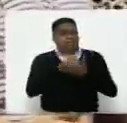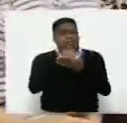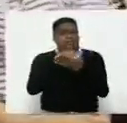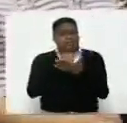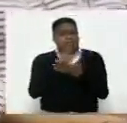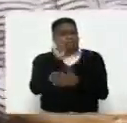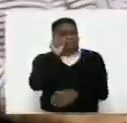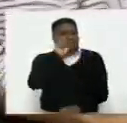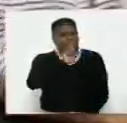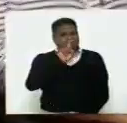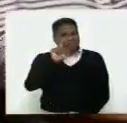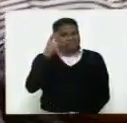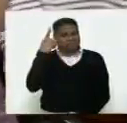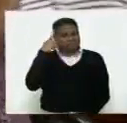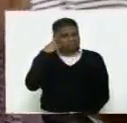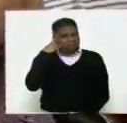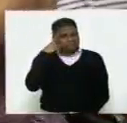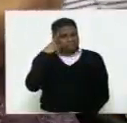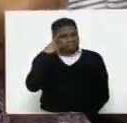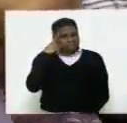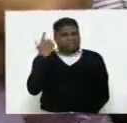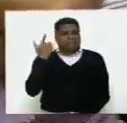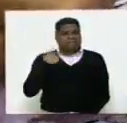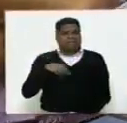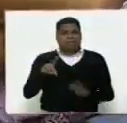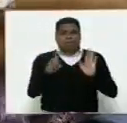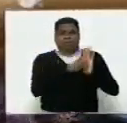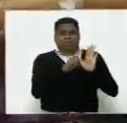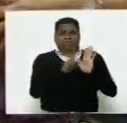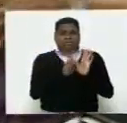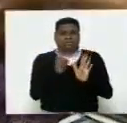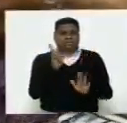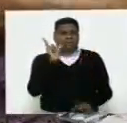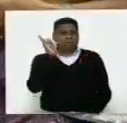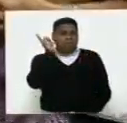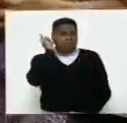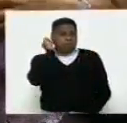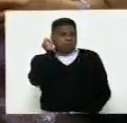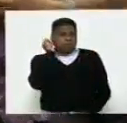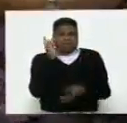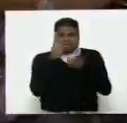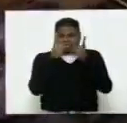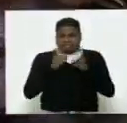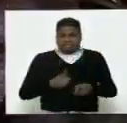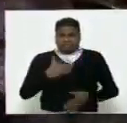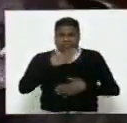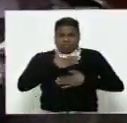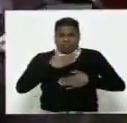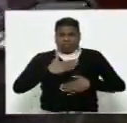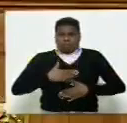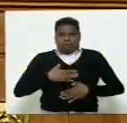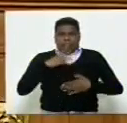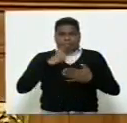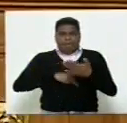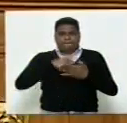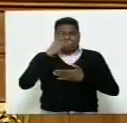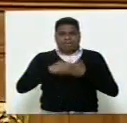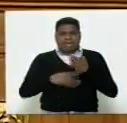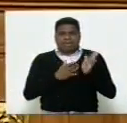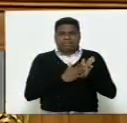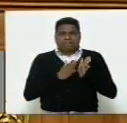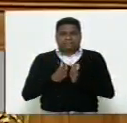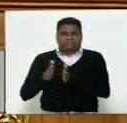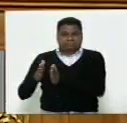enseñado que tenemos derecho como mujeres a decidir con nuestro cuerpo, que la planificación familiar es